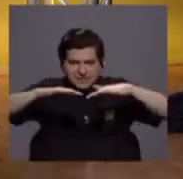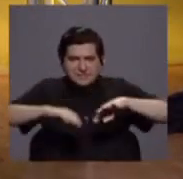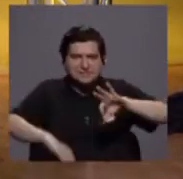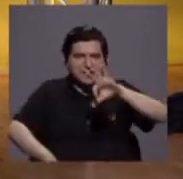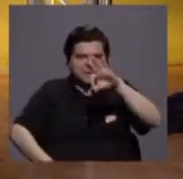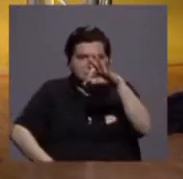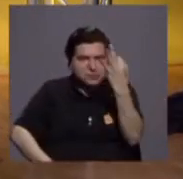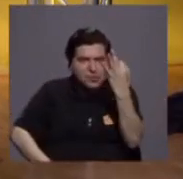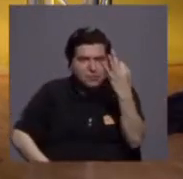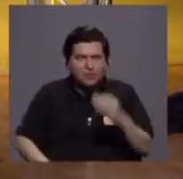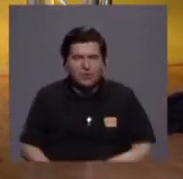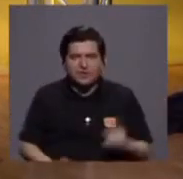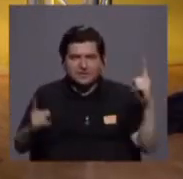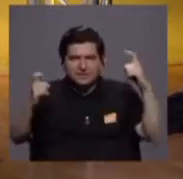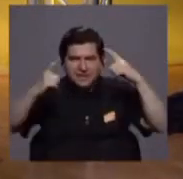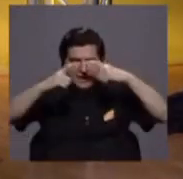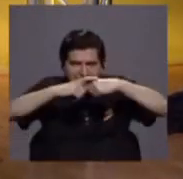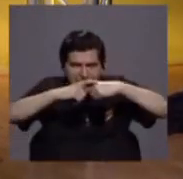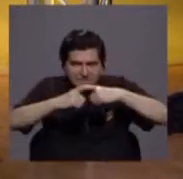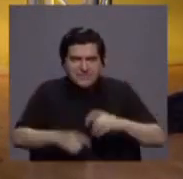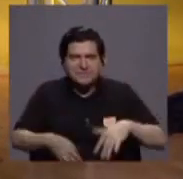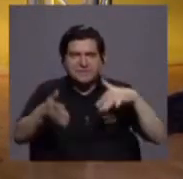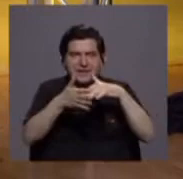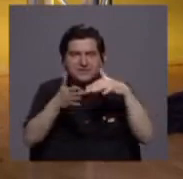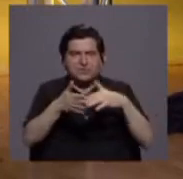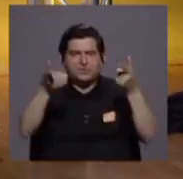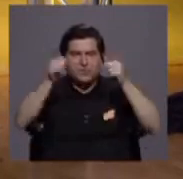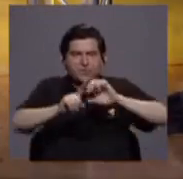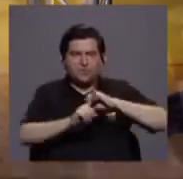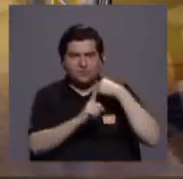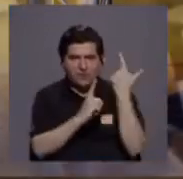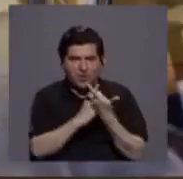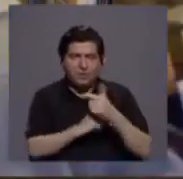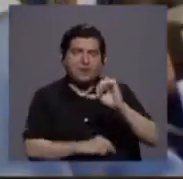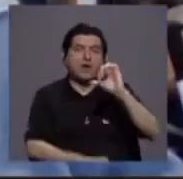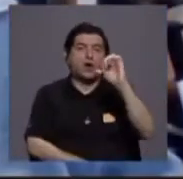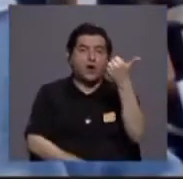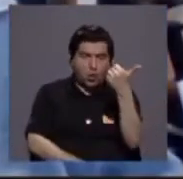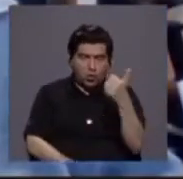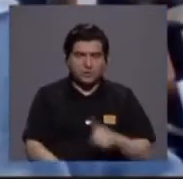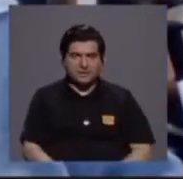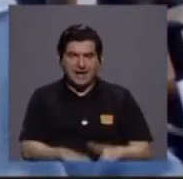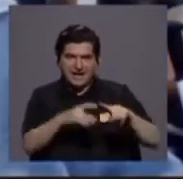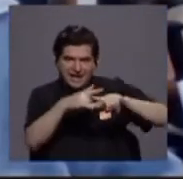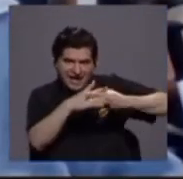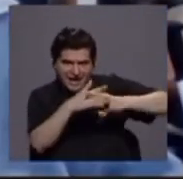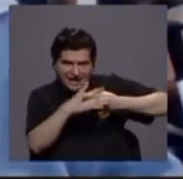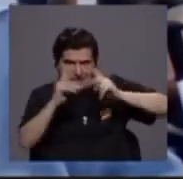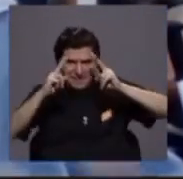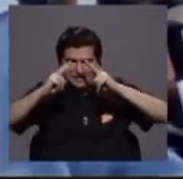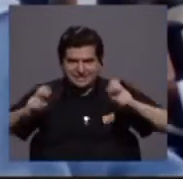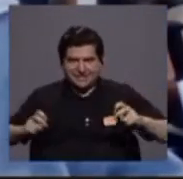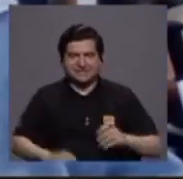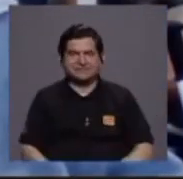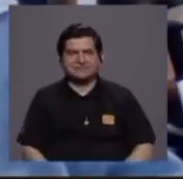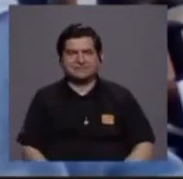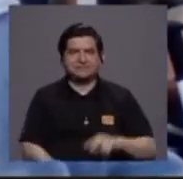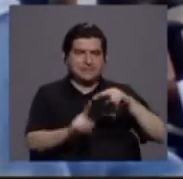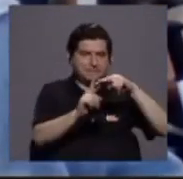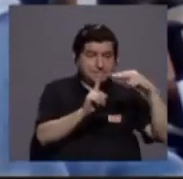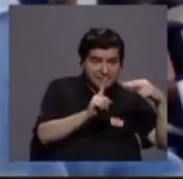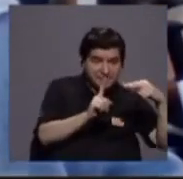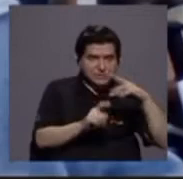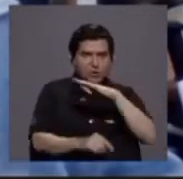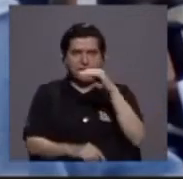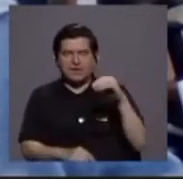forma a la complejidad para el estudio de los fenómenos sociales, y otra son las herramientas de análisis, ¿no? La visión por un lado